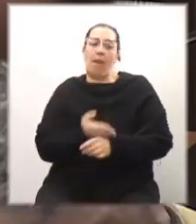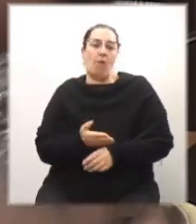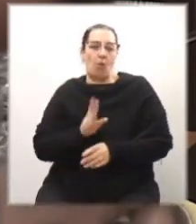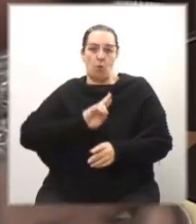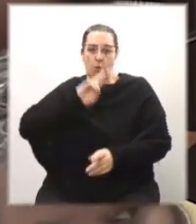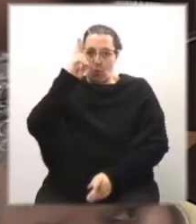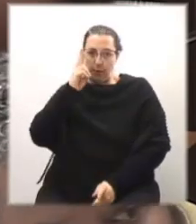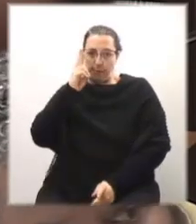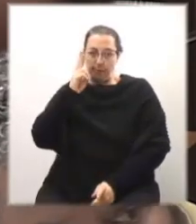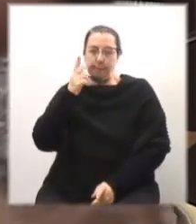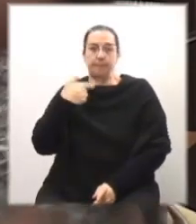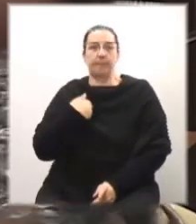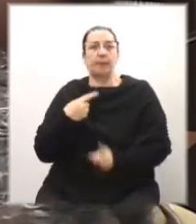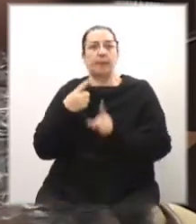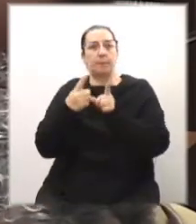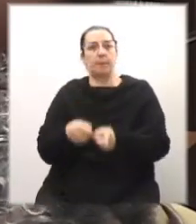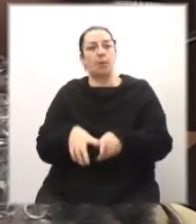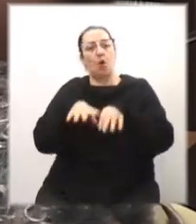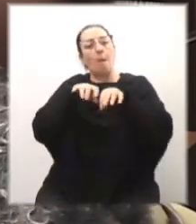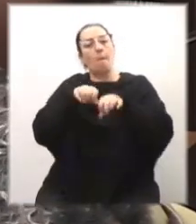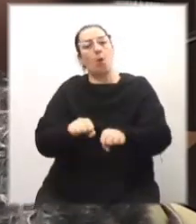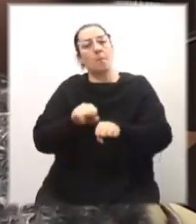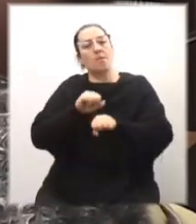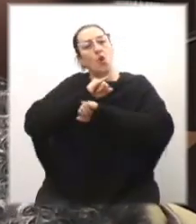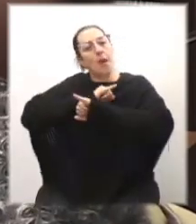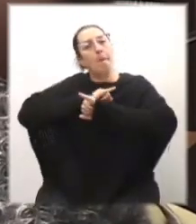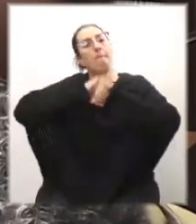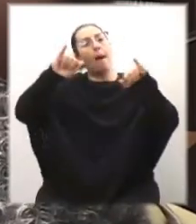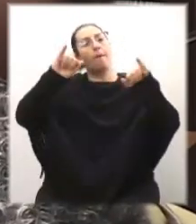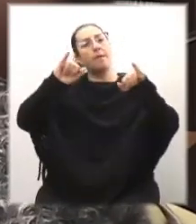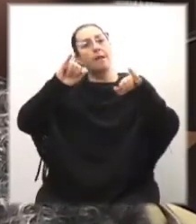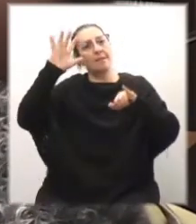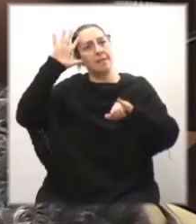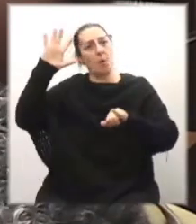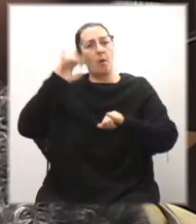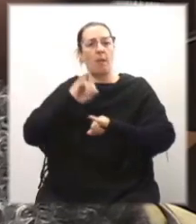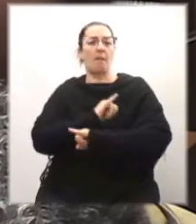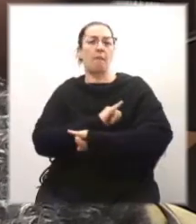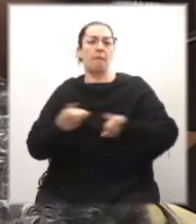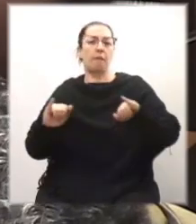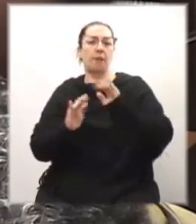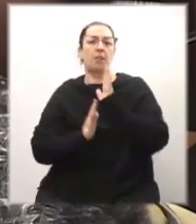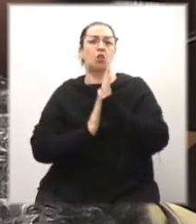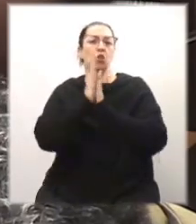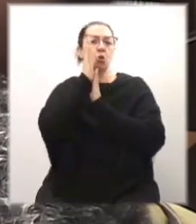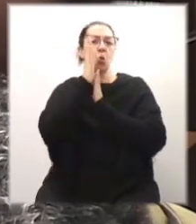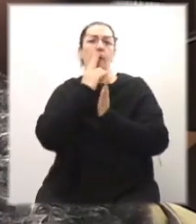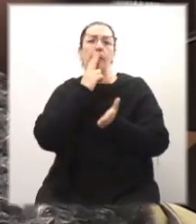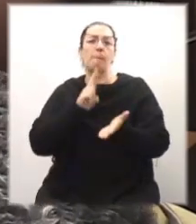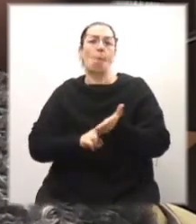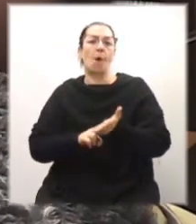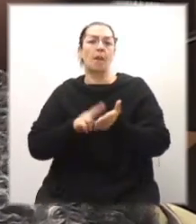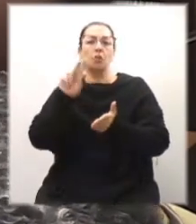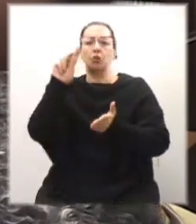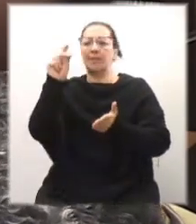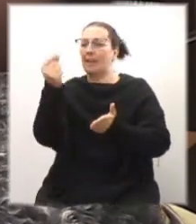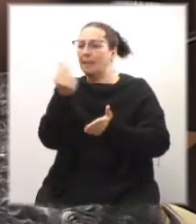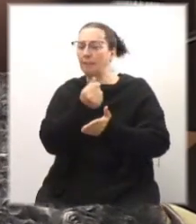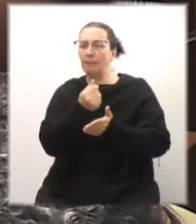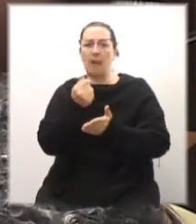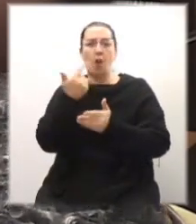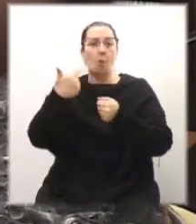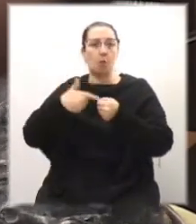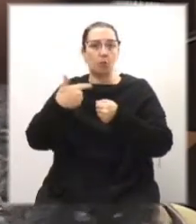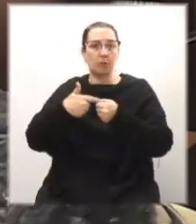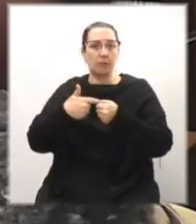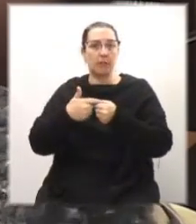vez, los compromisos de campaña, ¿se acuerdan de aquel se terminó la suba de impuestos, tarifas y combustibles que